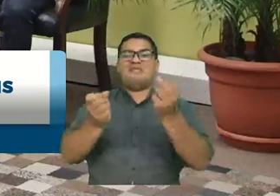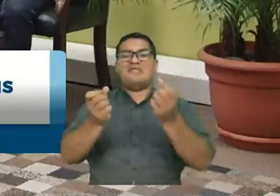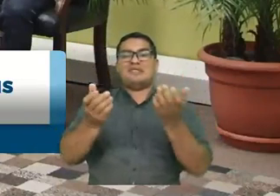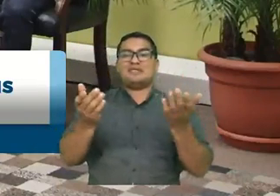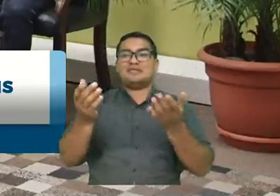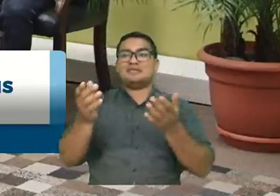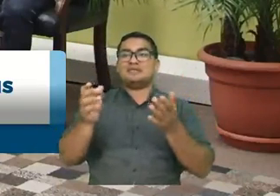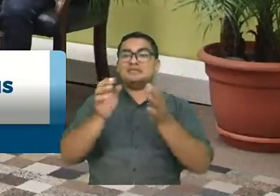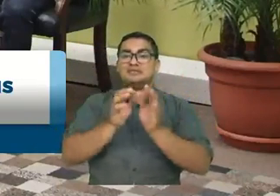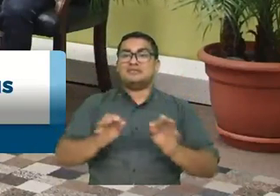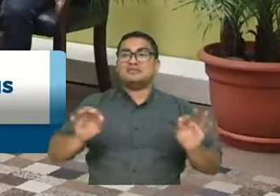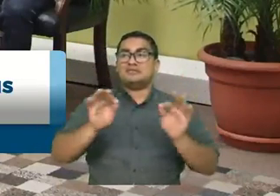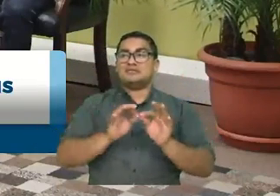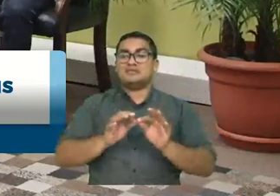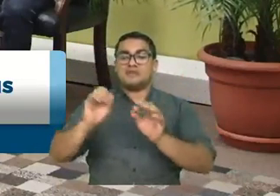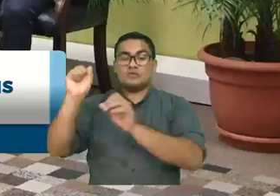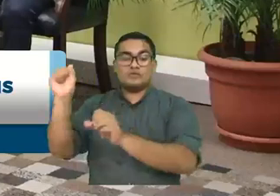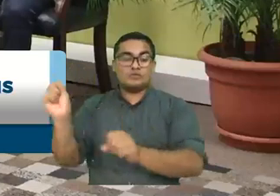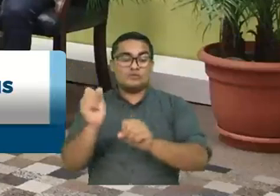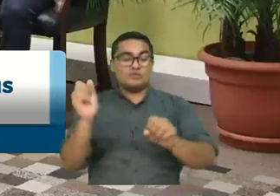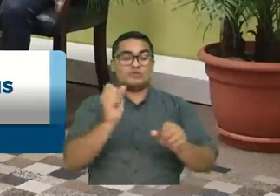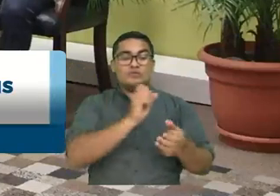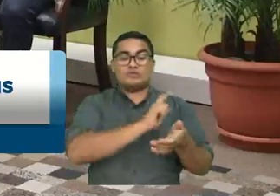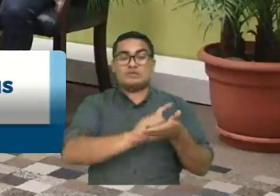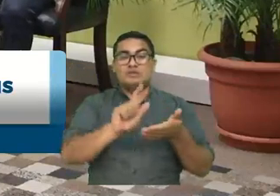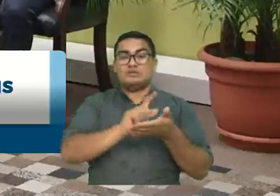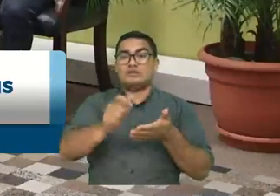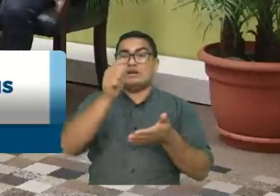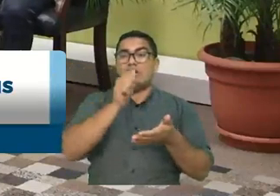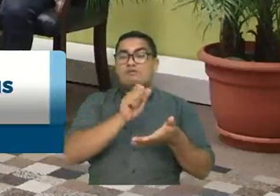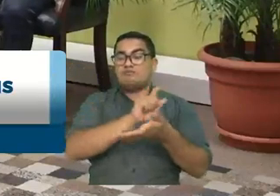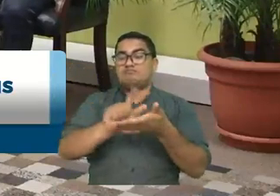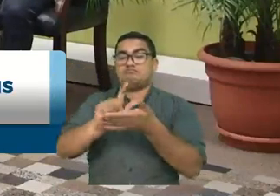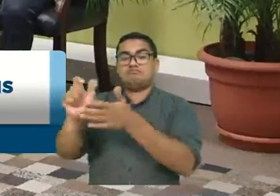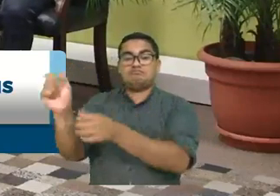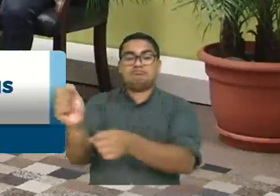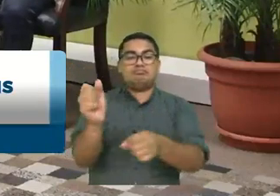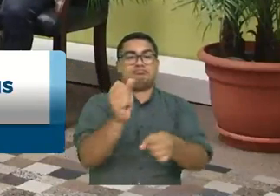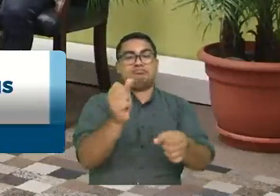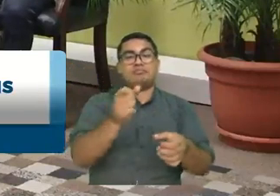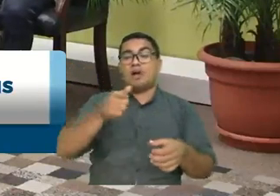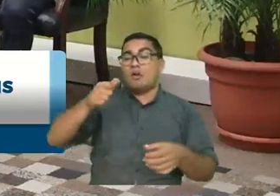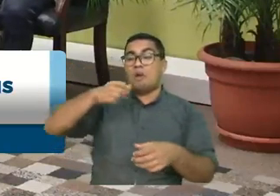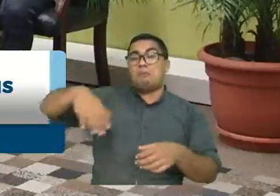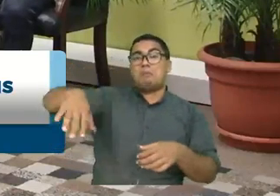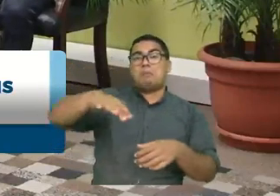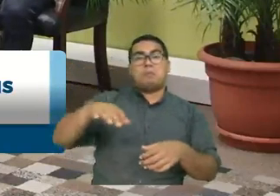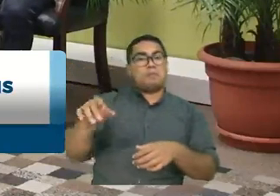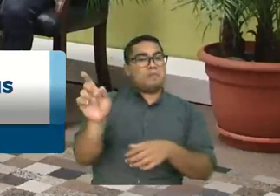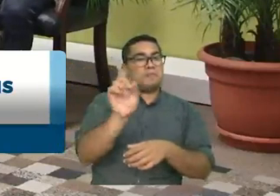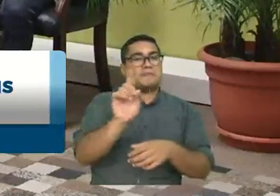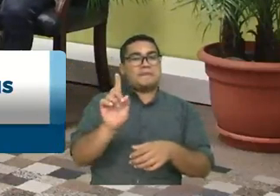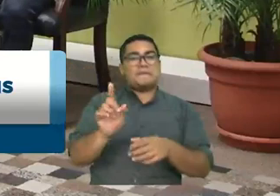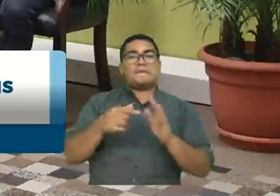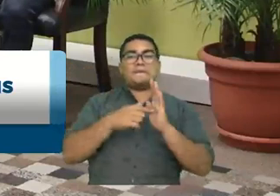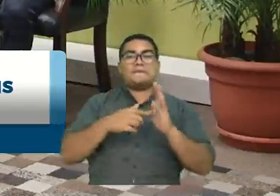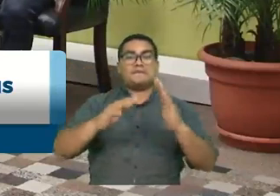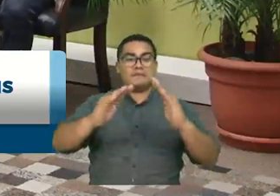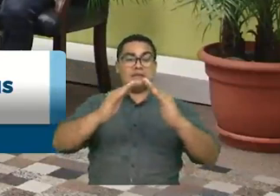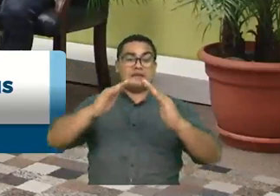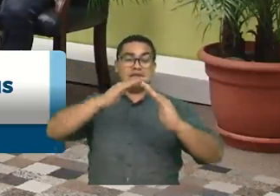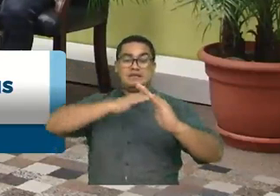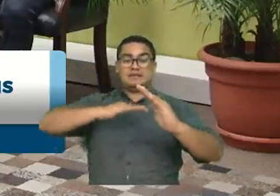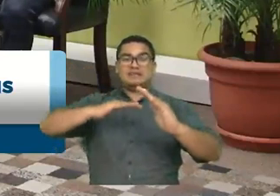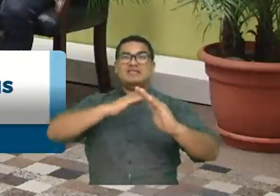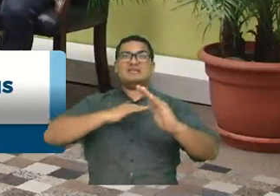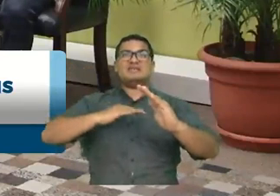escoba, hay que escurrir el agua. Drenar esa agua para que no quede estancada. Porque incluso en nuestro domicilio, en los patios, así como decimos,